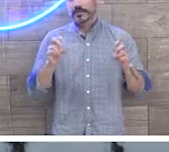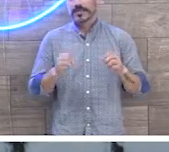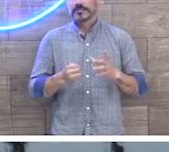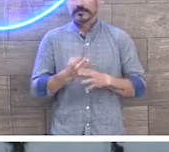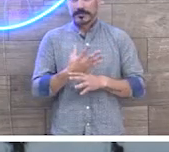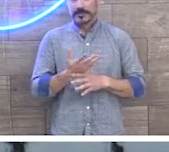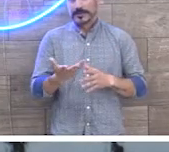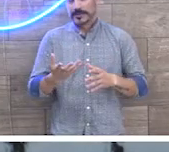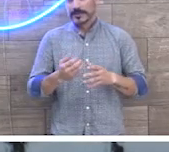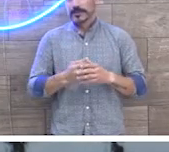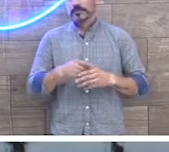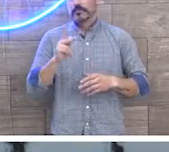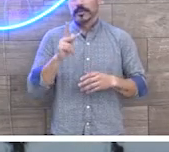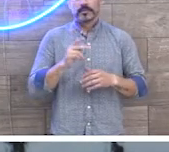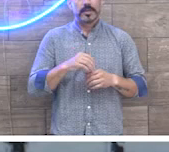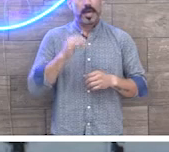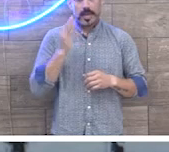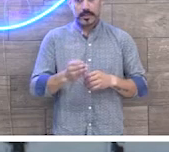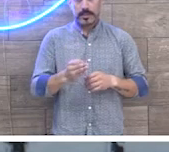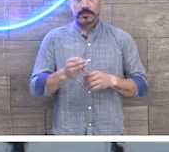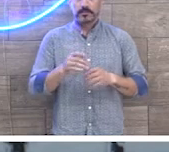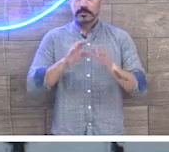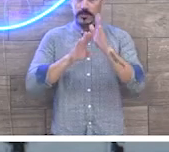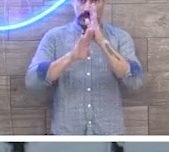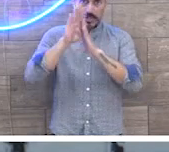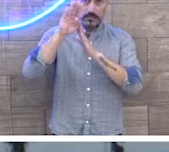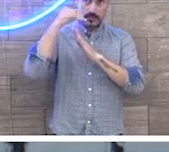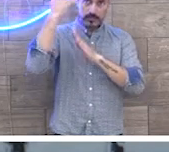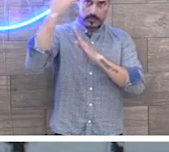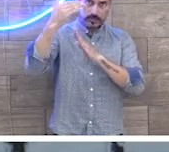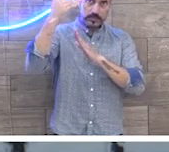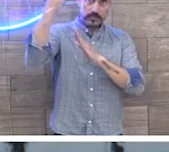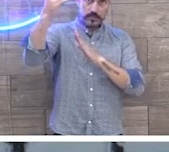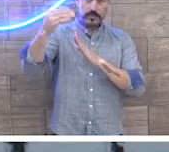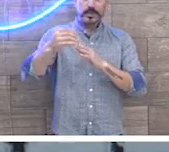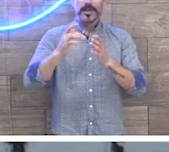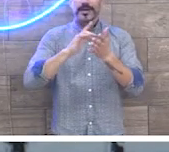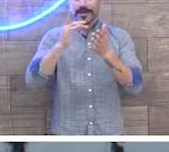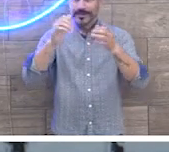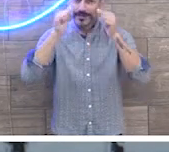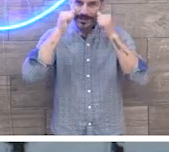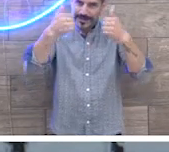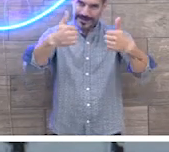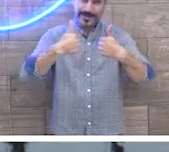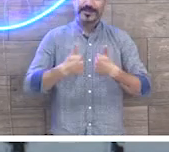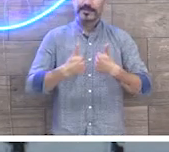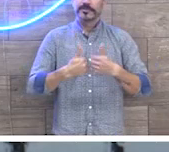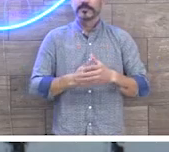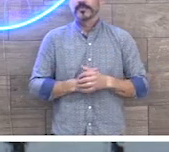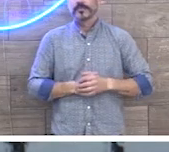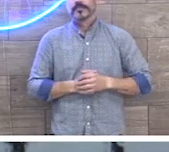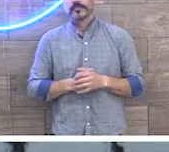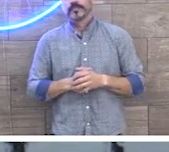ser nuestras diferentes emisiones. Esperemos contar con el favor de su atención y pues que este